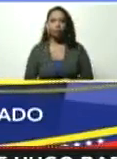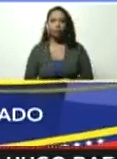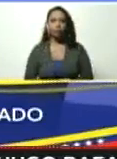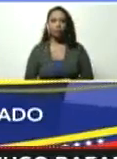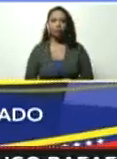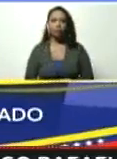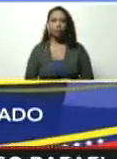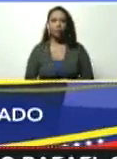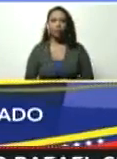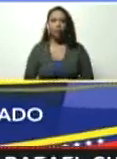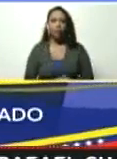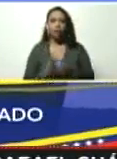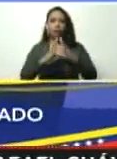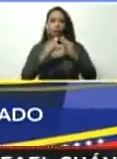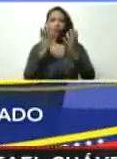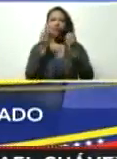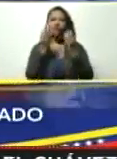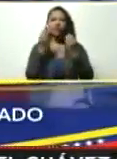y todos los recuerdos.